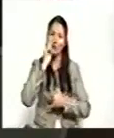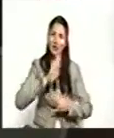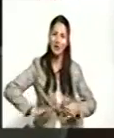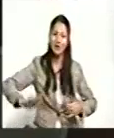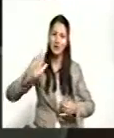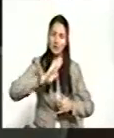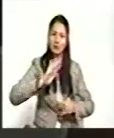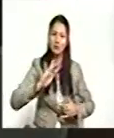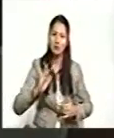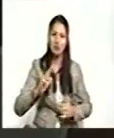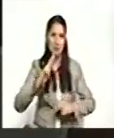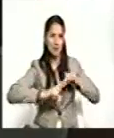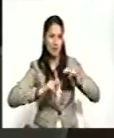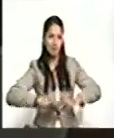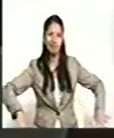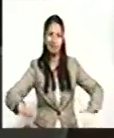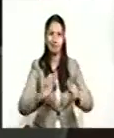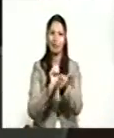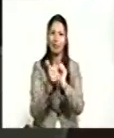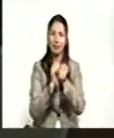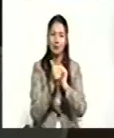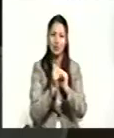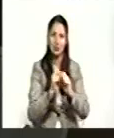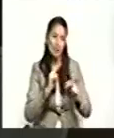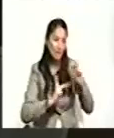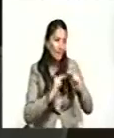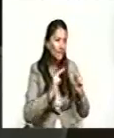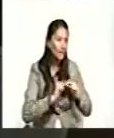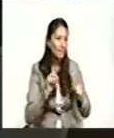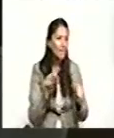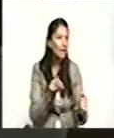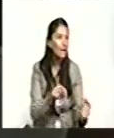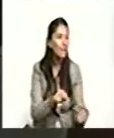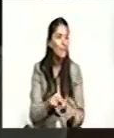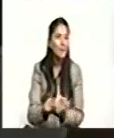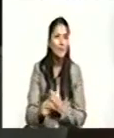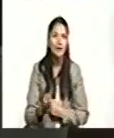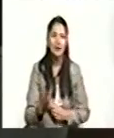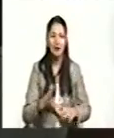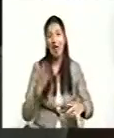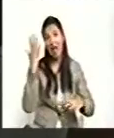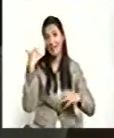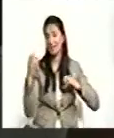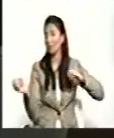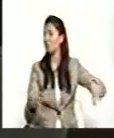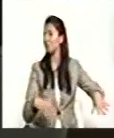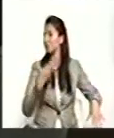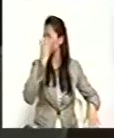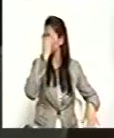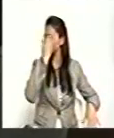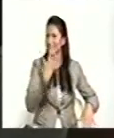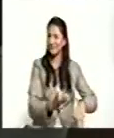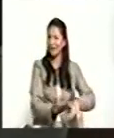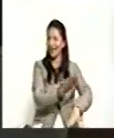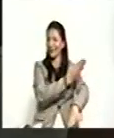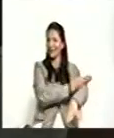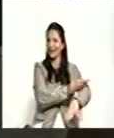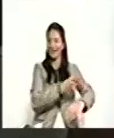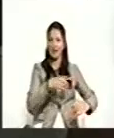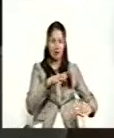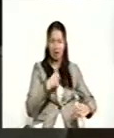se concluyó un escenario deportivo que había había sido semi abandonado años